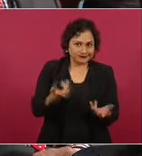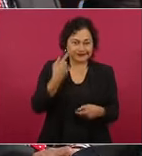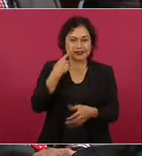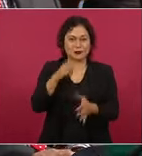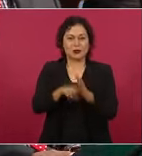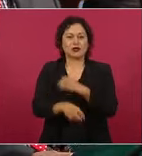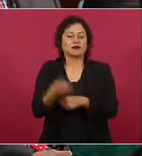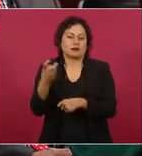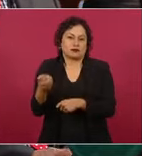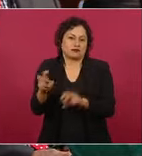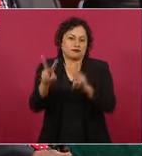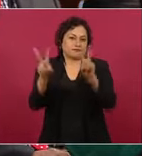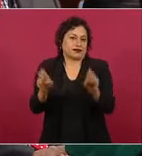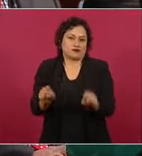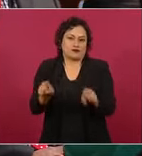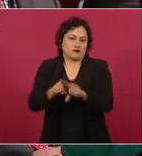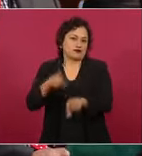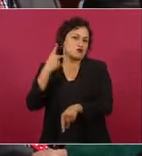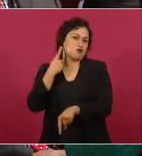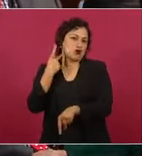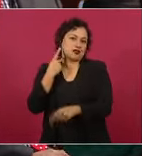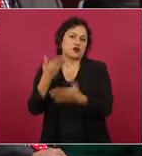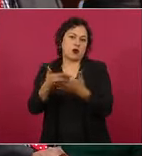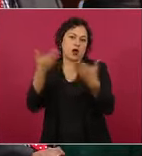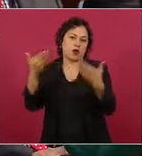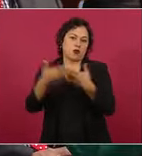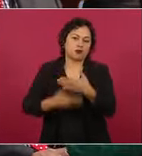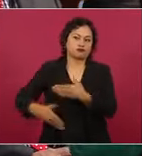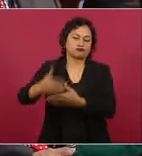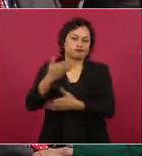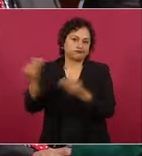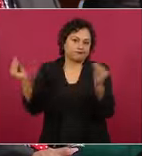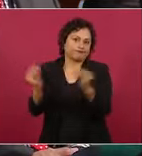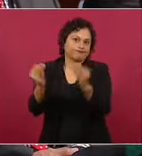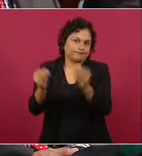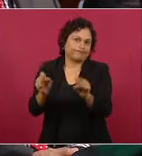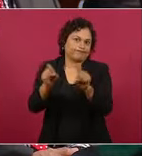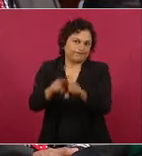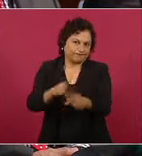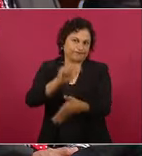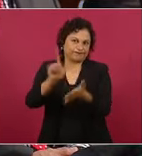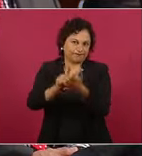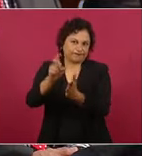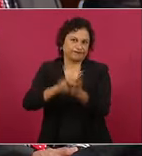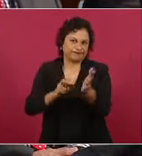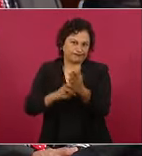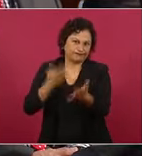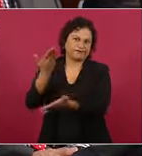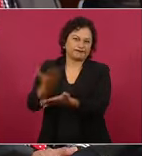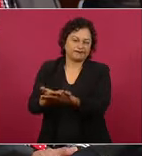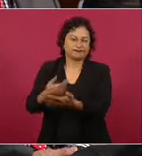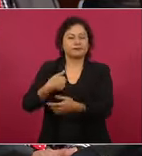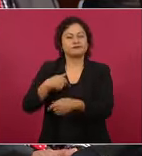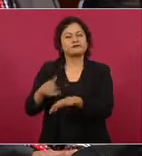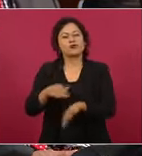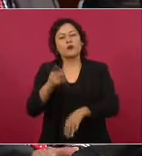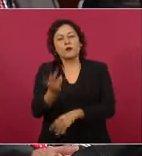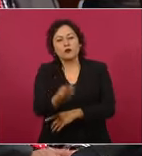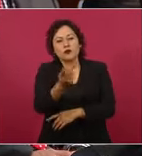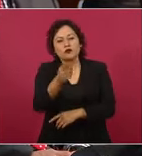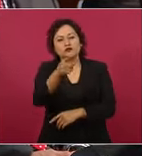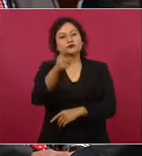escenario político que tendrá que enfrentar esta reforma. La pregunta en específico es, ¿cómo ve usted el escenario, precisamente